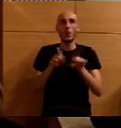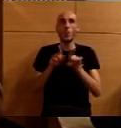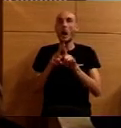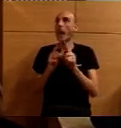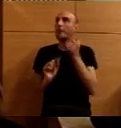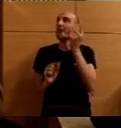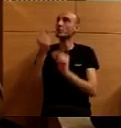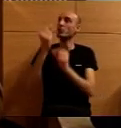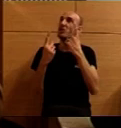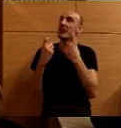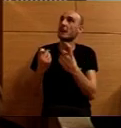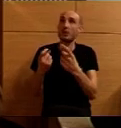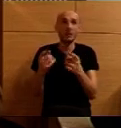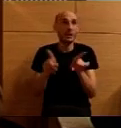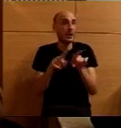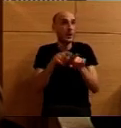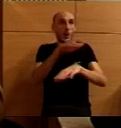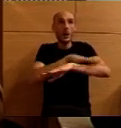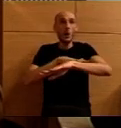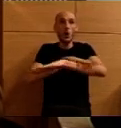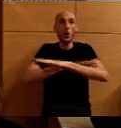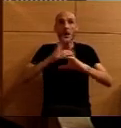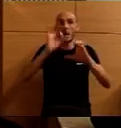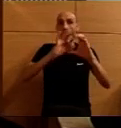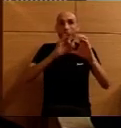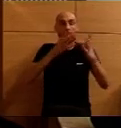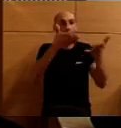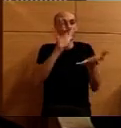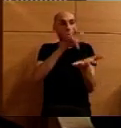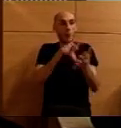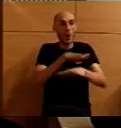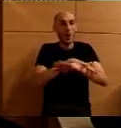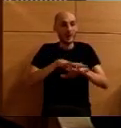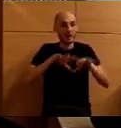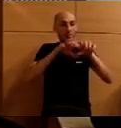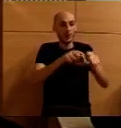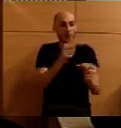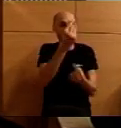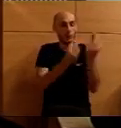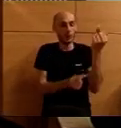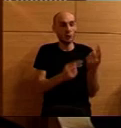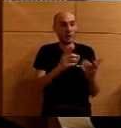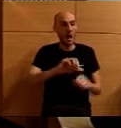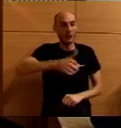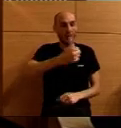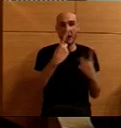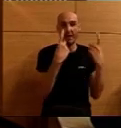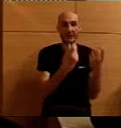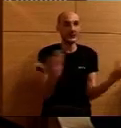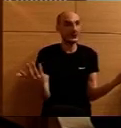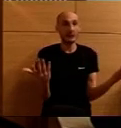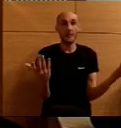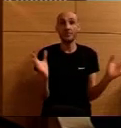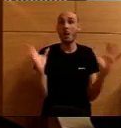donde gobernara o cualquier equipo de gobierno, no tuviera una necesidad de aprobar presupuestos, o como si el pacto, el diálogo